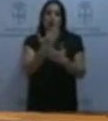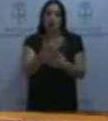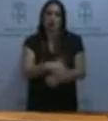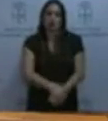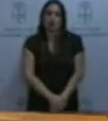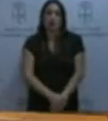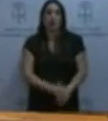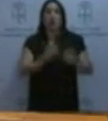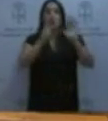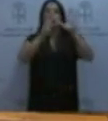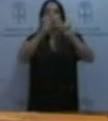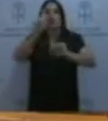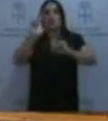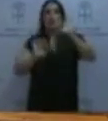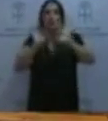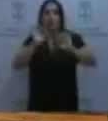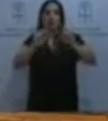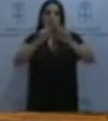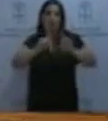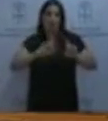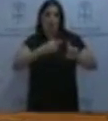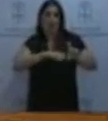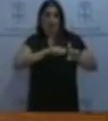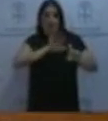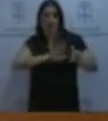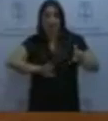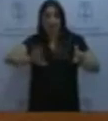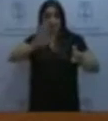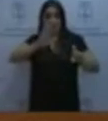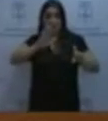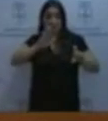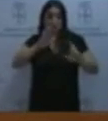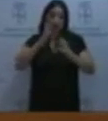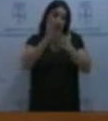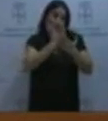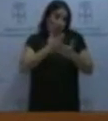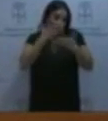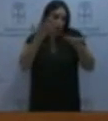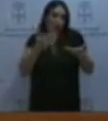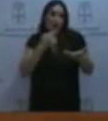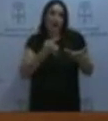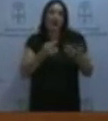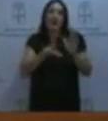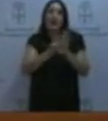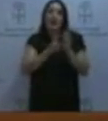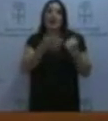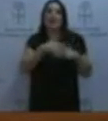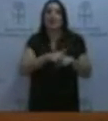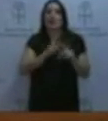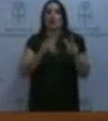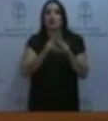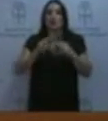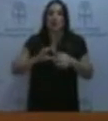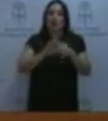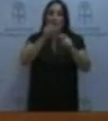El 81% de las empresas españolas, según un estudio, no cumple la Ley de Integración Social para Personas con